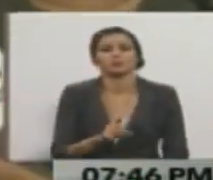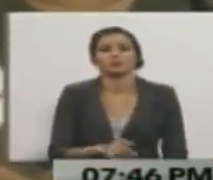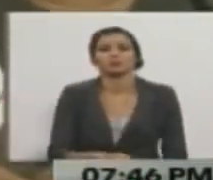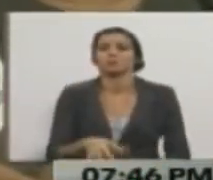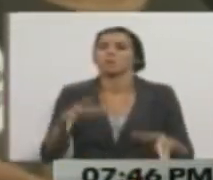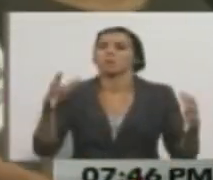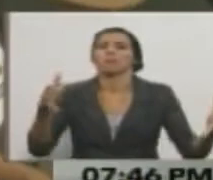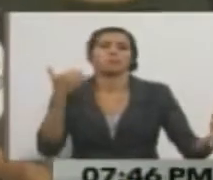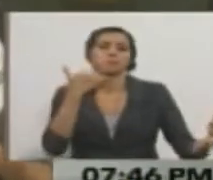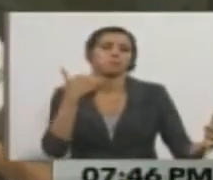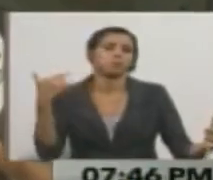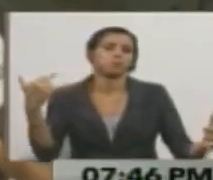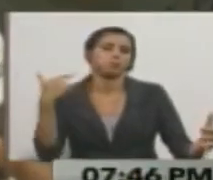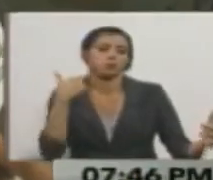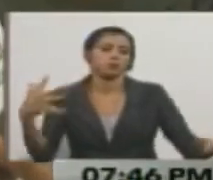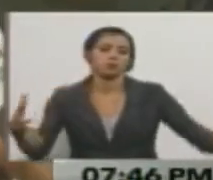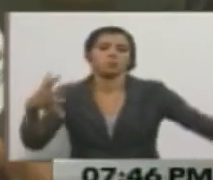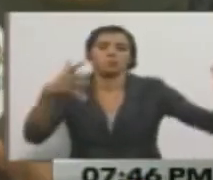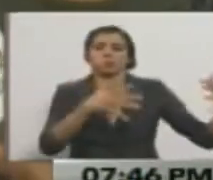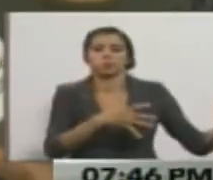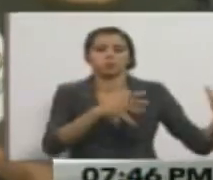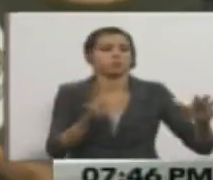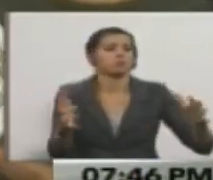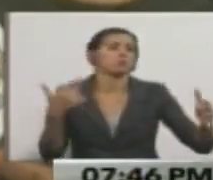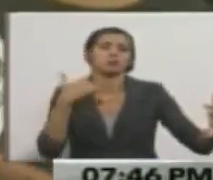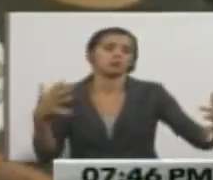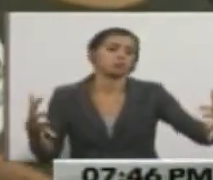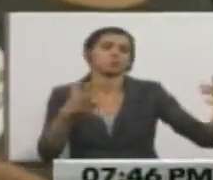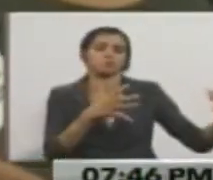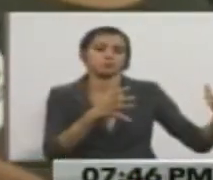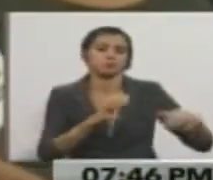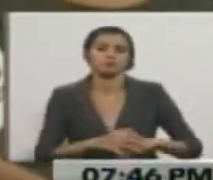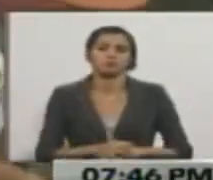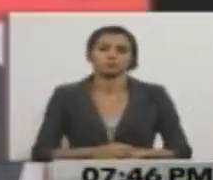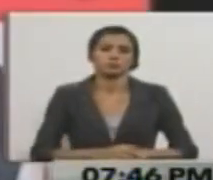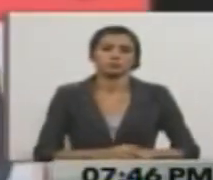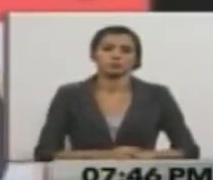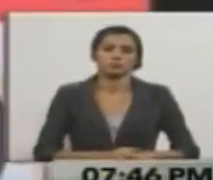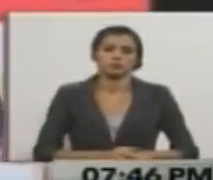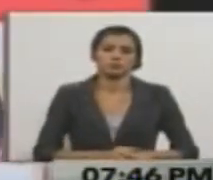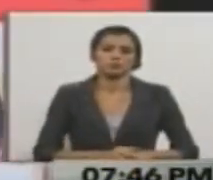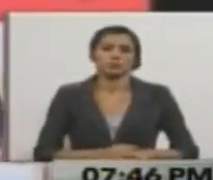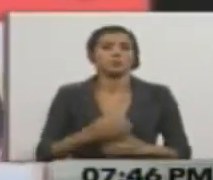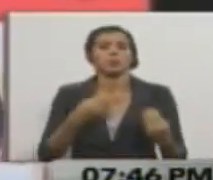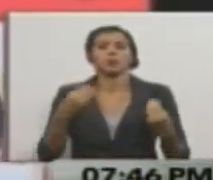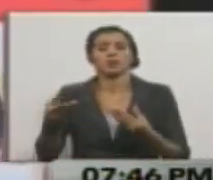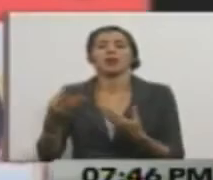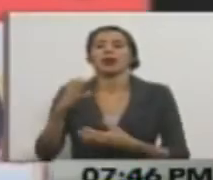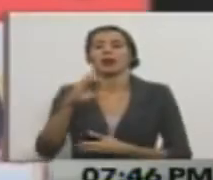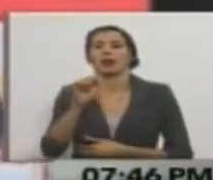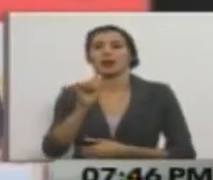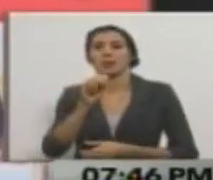comiso preventivo de esta mercancía y lo vamos a disponer para los claros. Para que el pueblo...